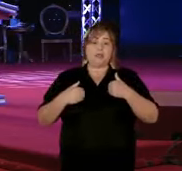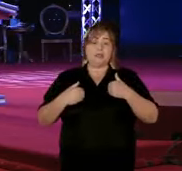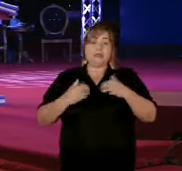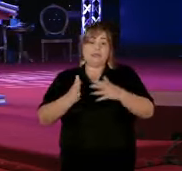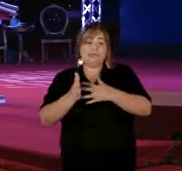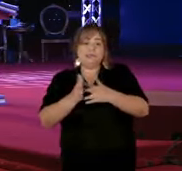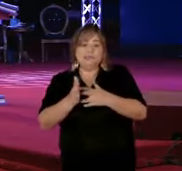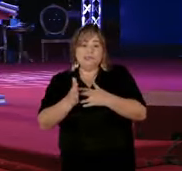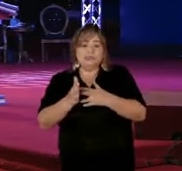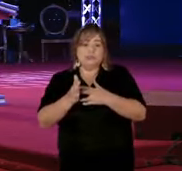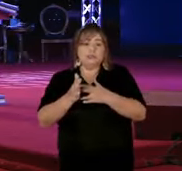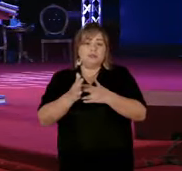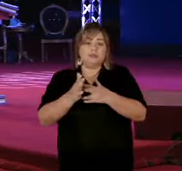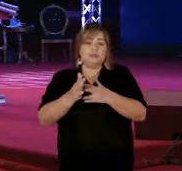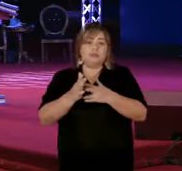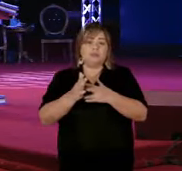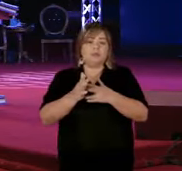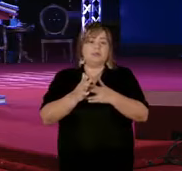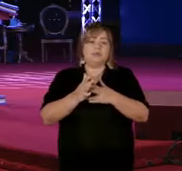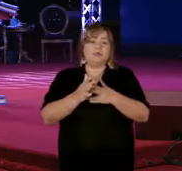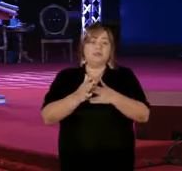caen.